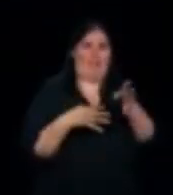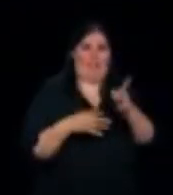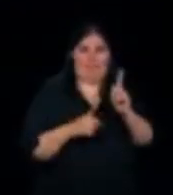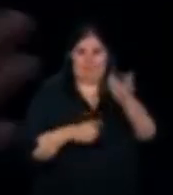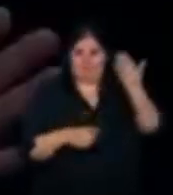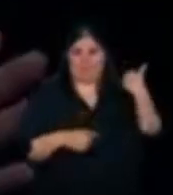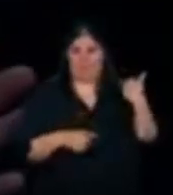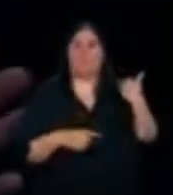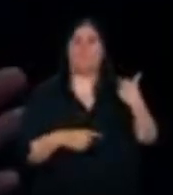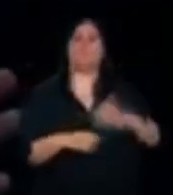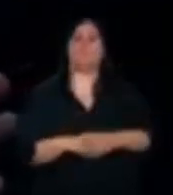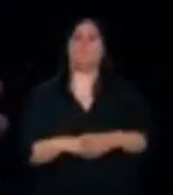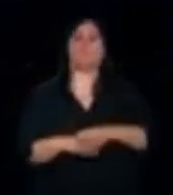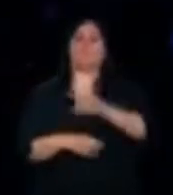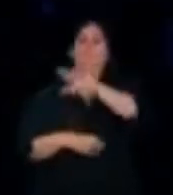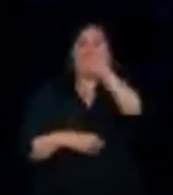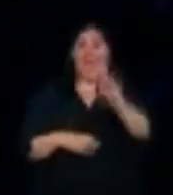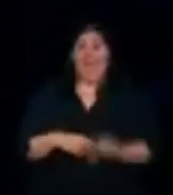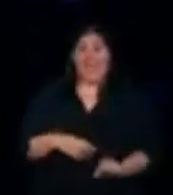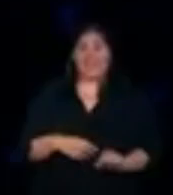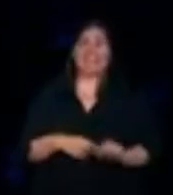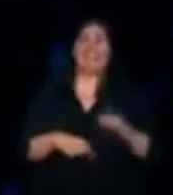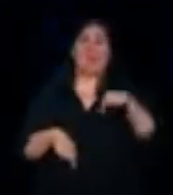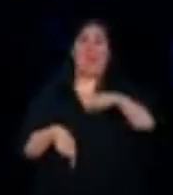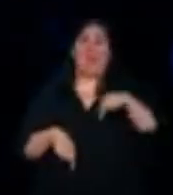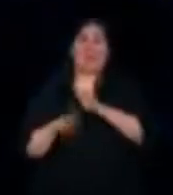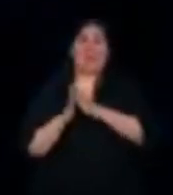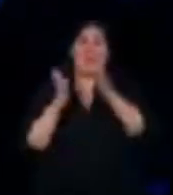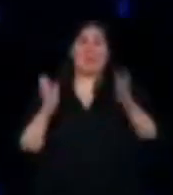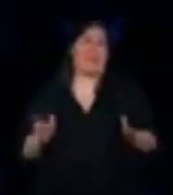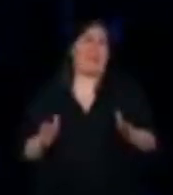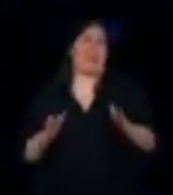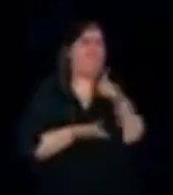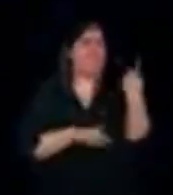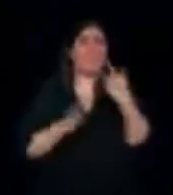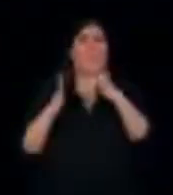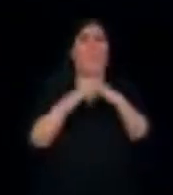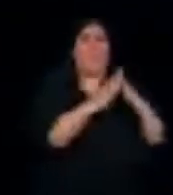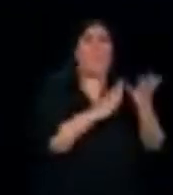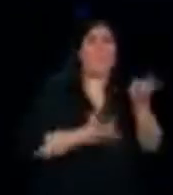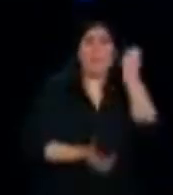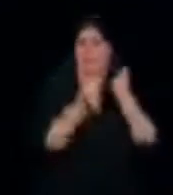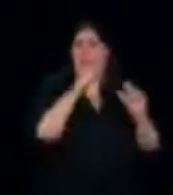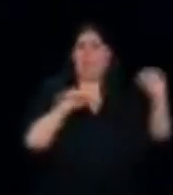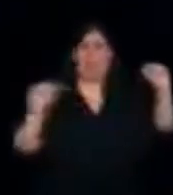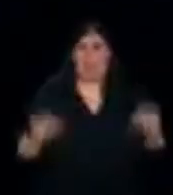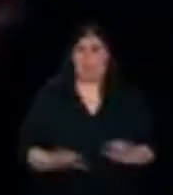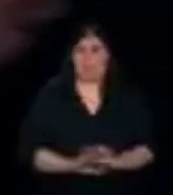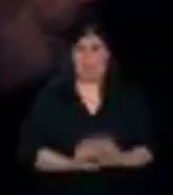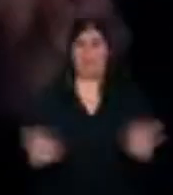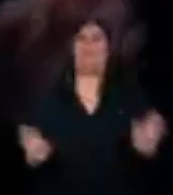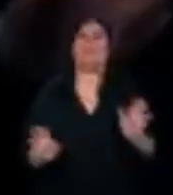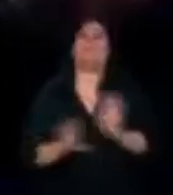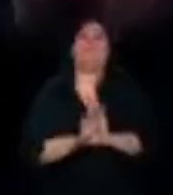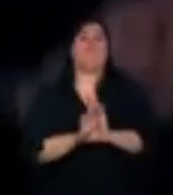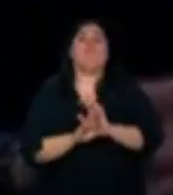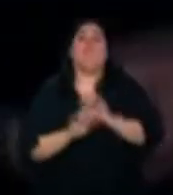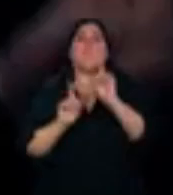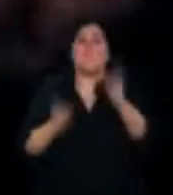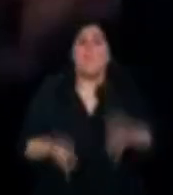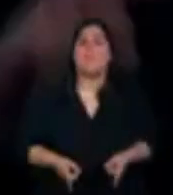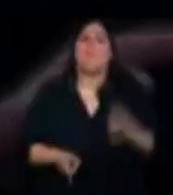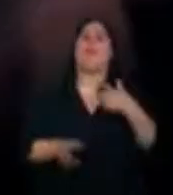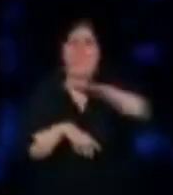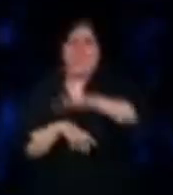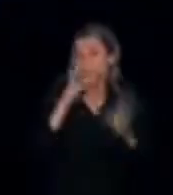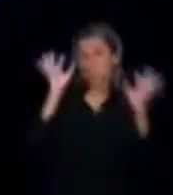de Argentina vive el des económico y además de eso dejan de lado al